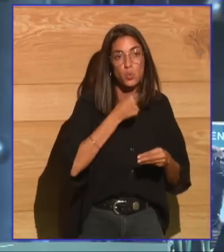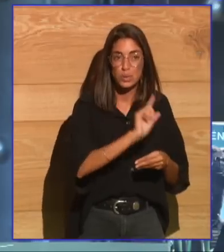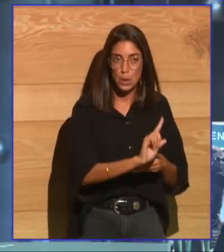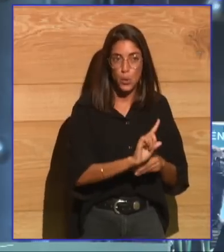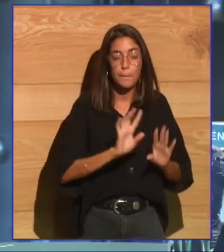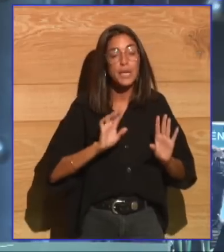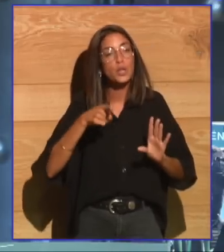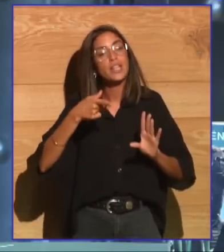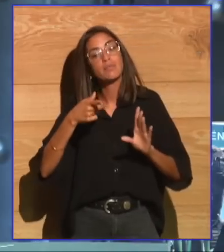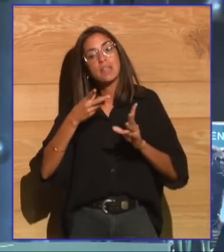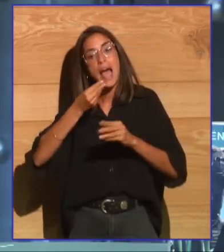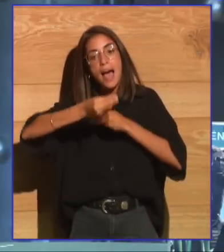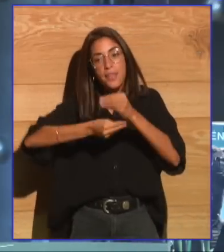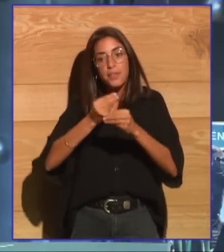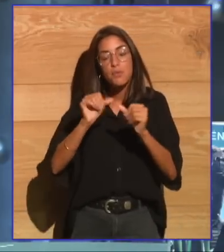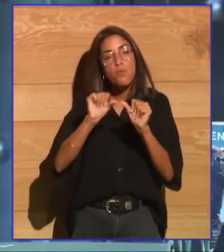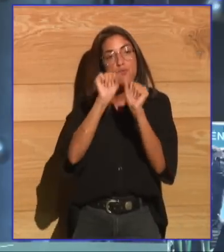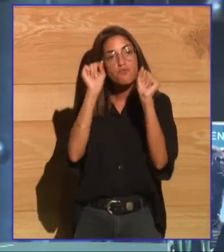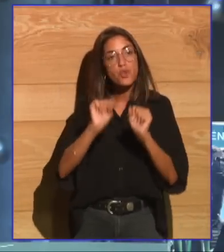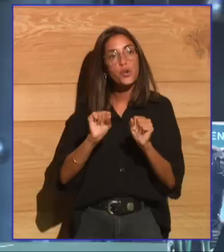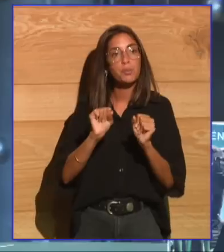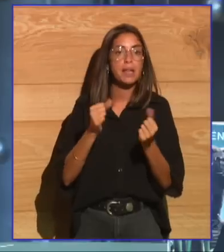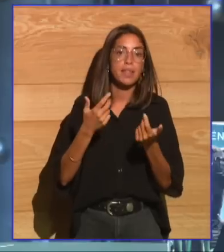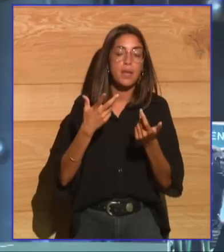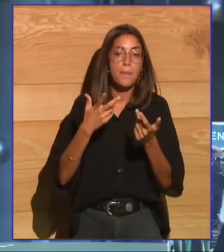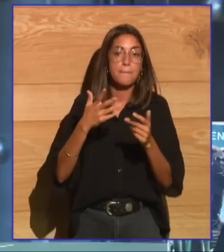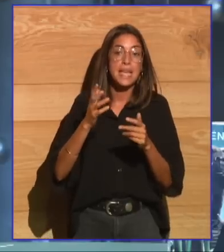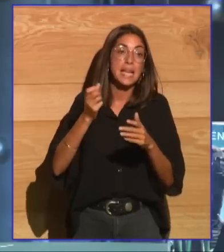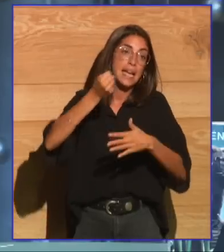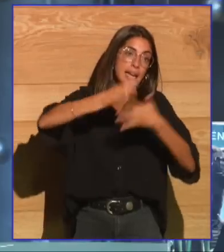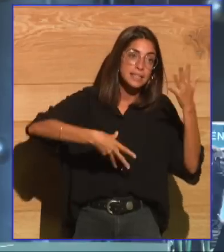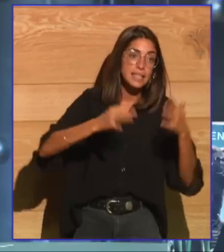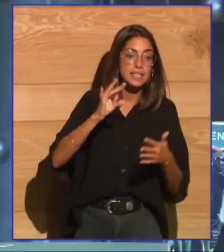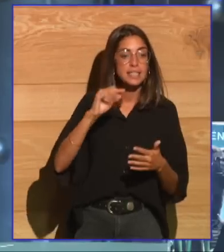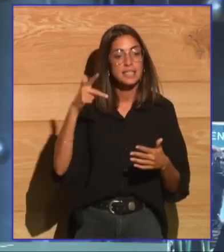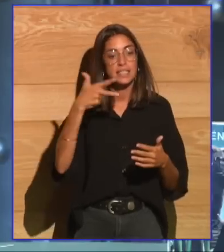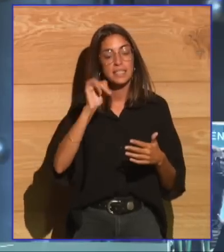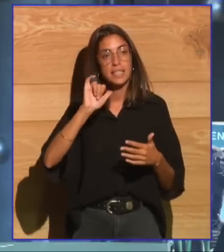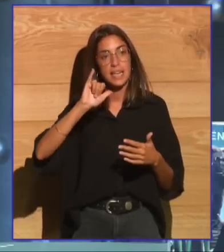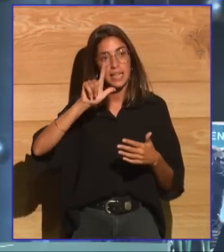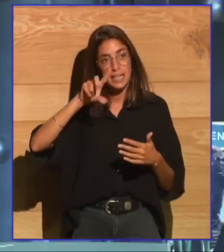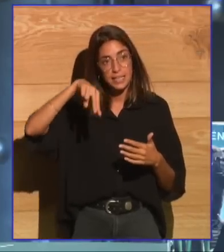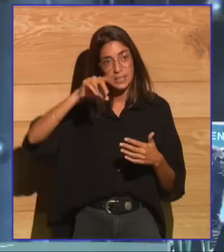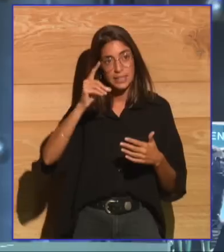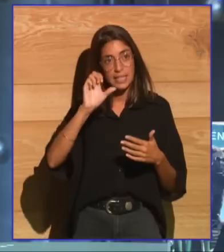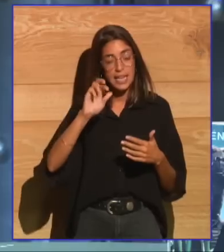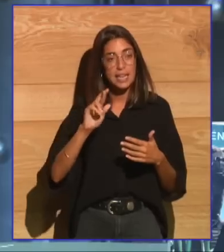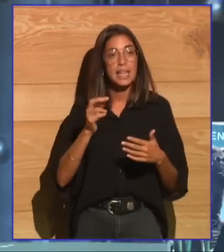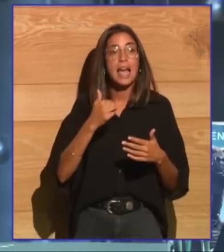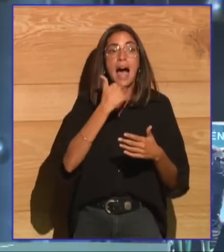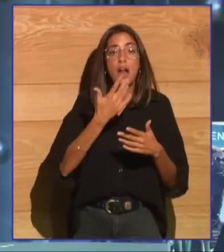más expuesta en la lista de schindler e incluso la lista de schindler se permite según qué elementos melodramáticos